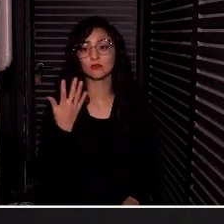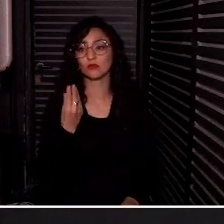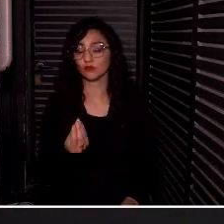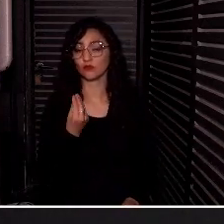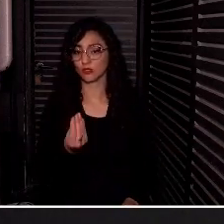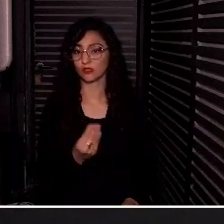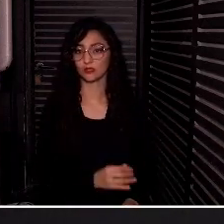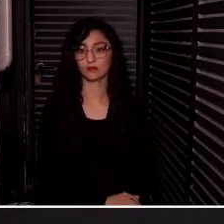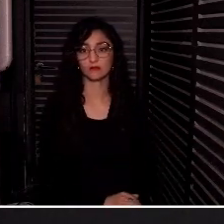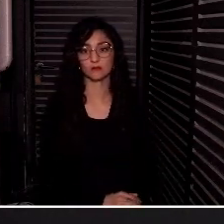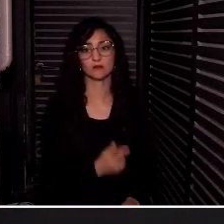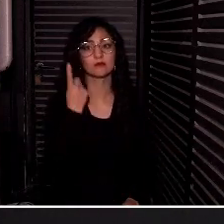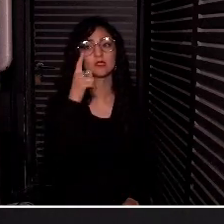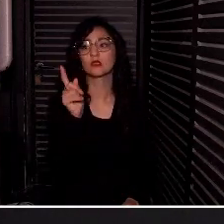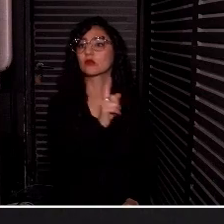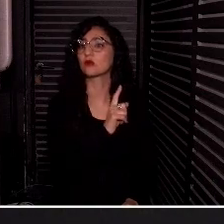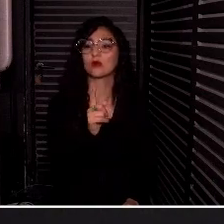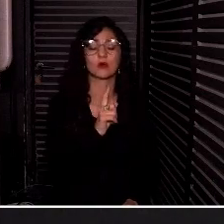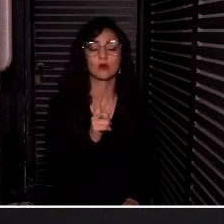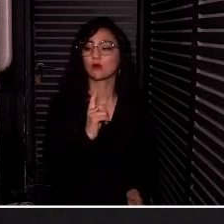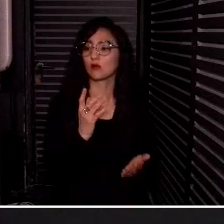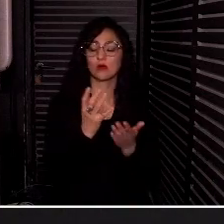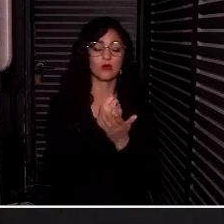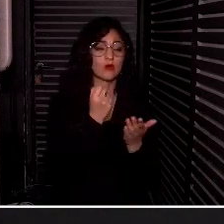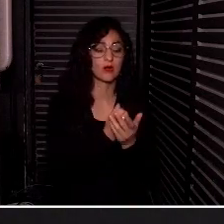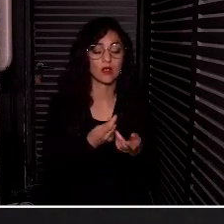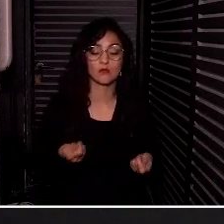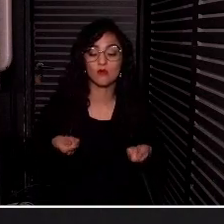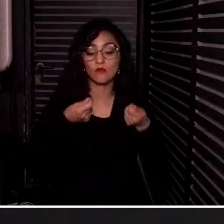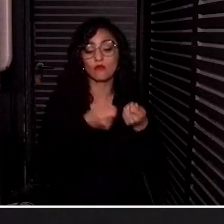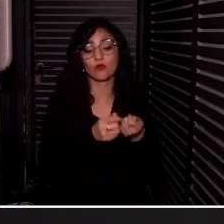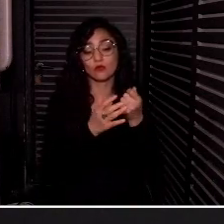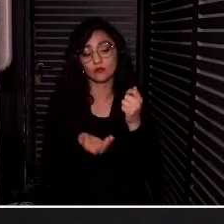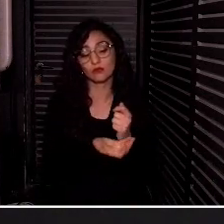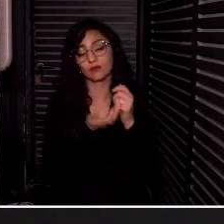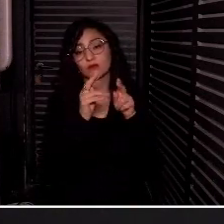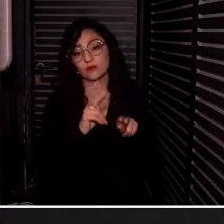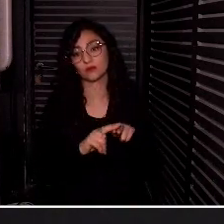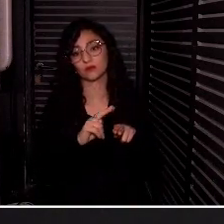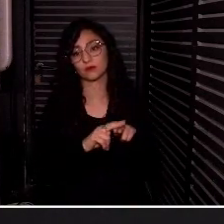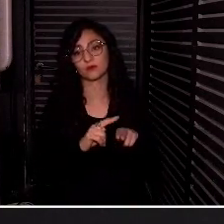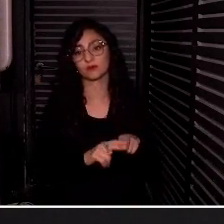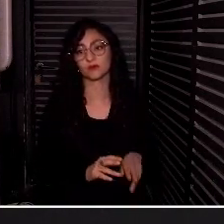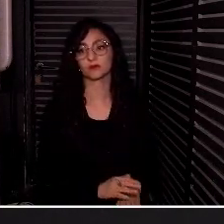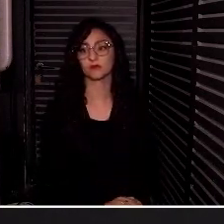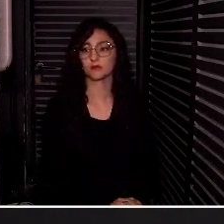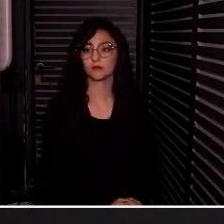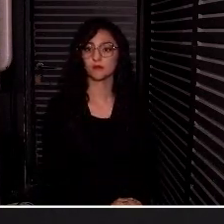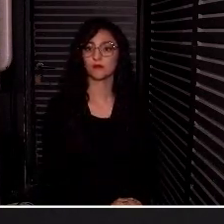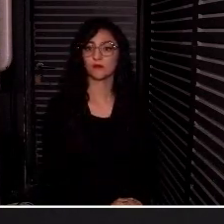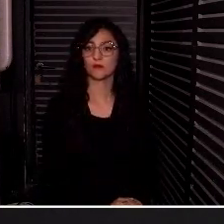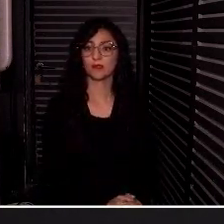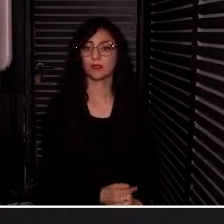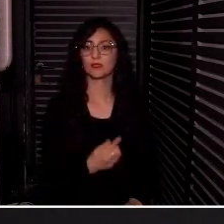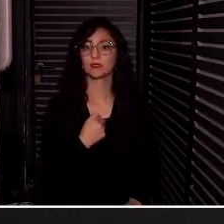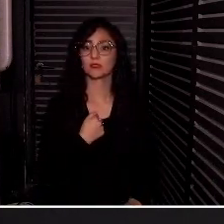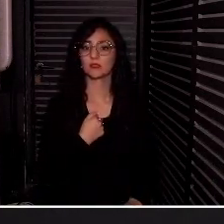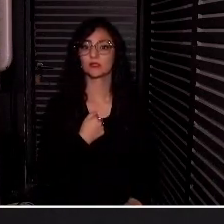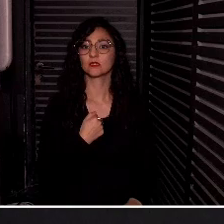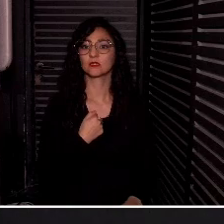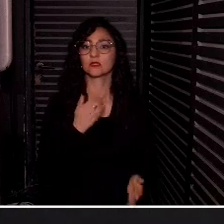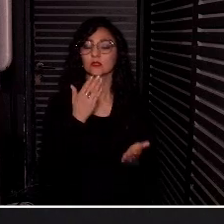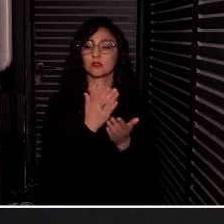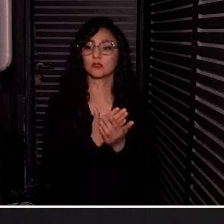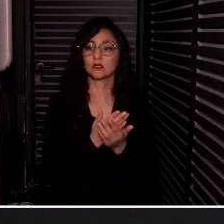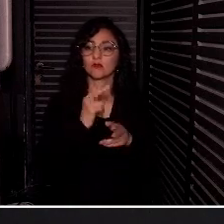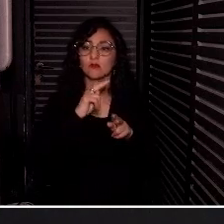ámbitos y no estamos pudiendo capturar capital para que se produzca acá Entonces yo Si tuviera que que aplicar así como desde usted así como